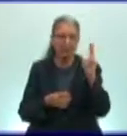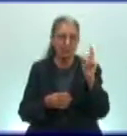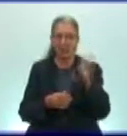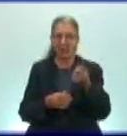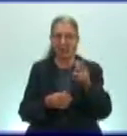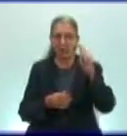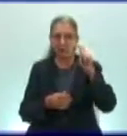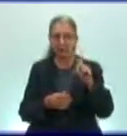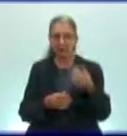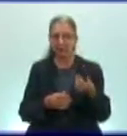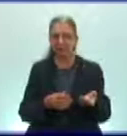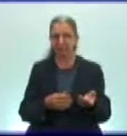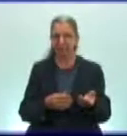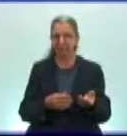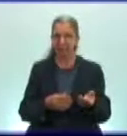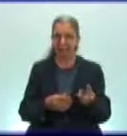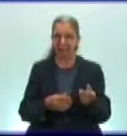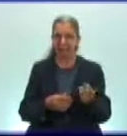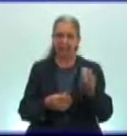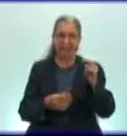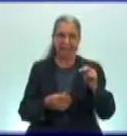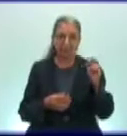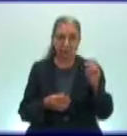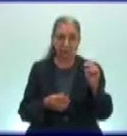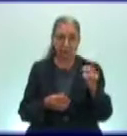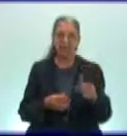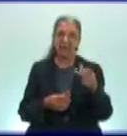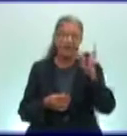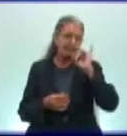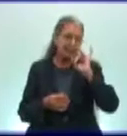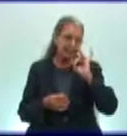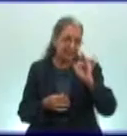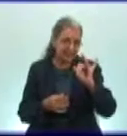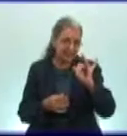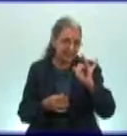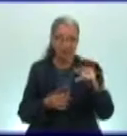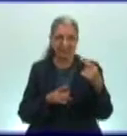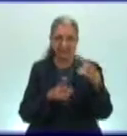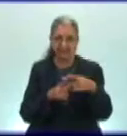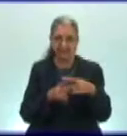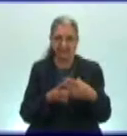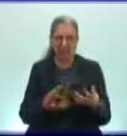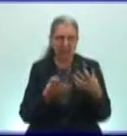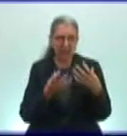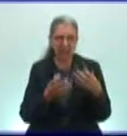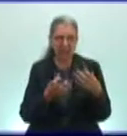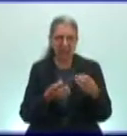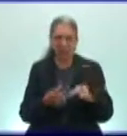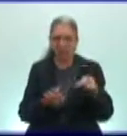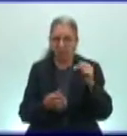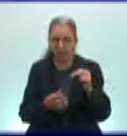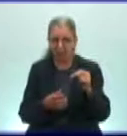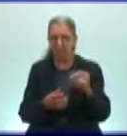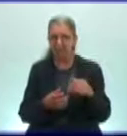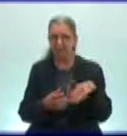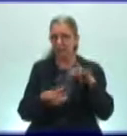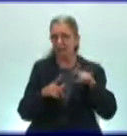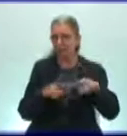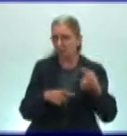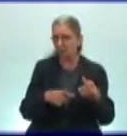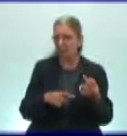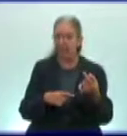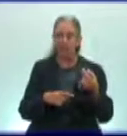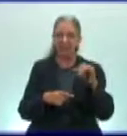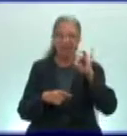7 protones en su núcleo, su carga nuclear evidentemente tiene que ser 7 más,